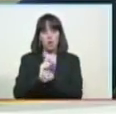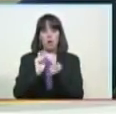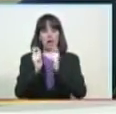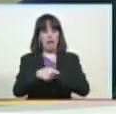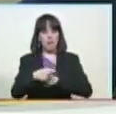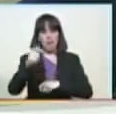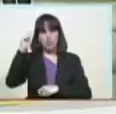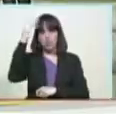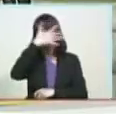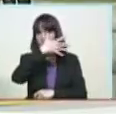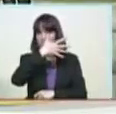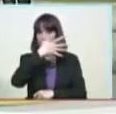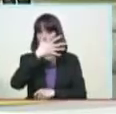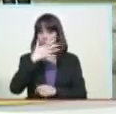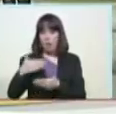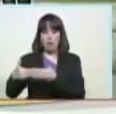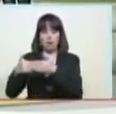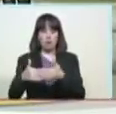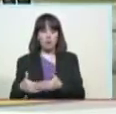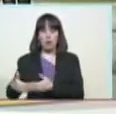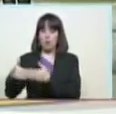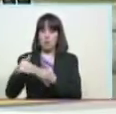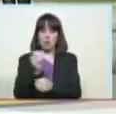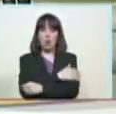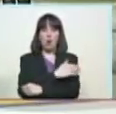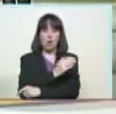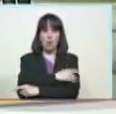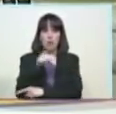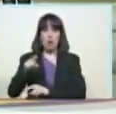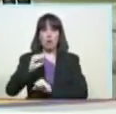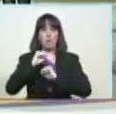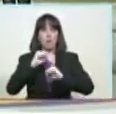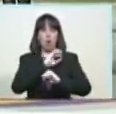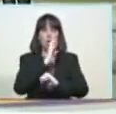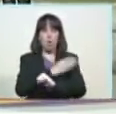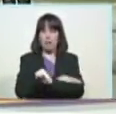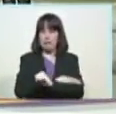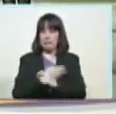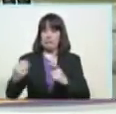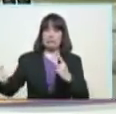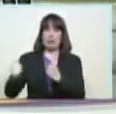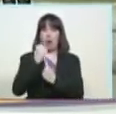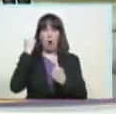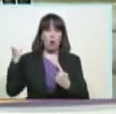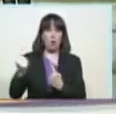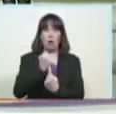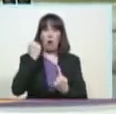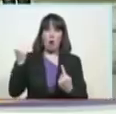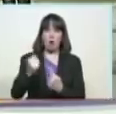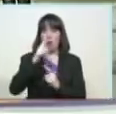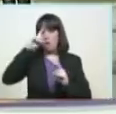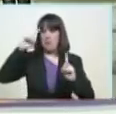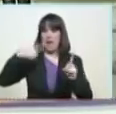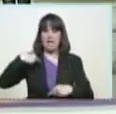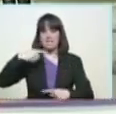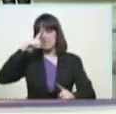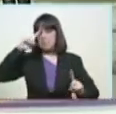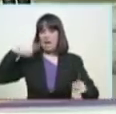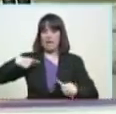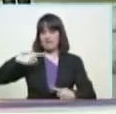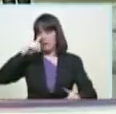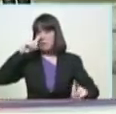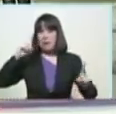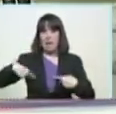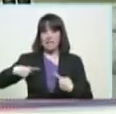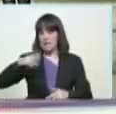en el poder de eeuu esto se ha hecho de manera brutal con amenaza directa